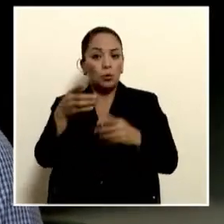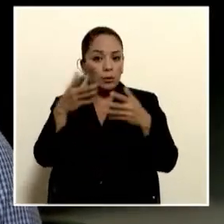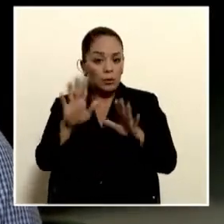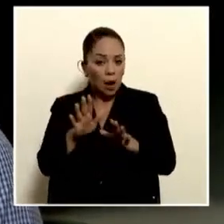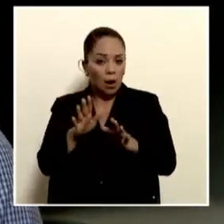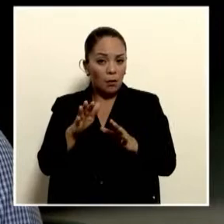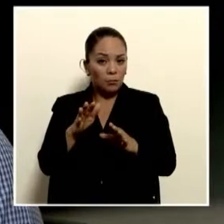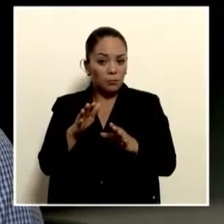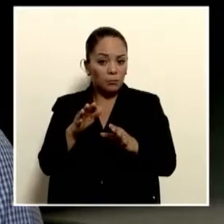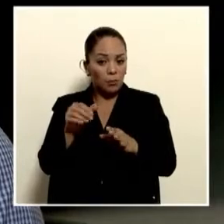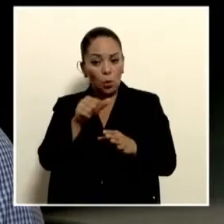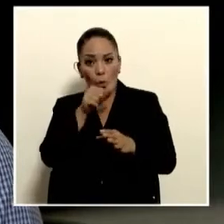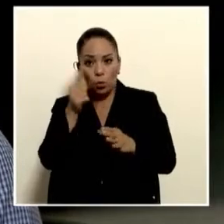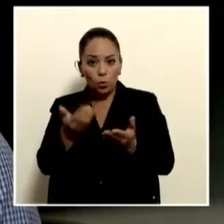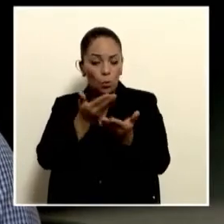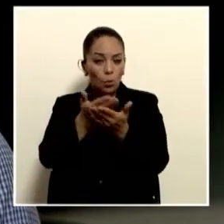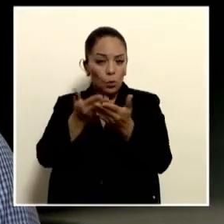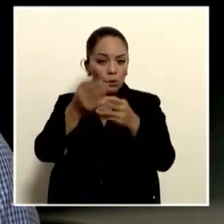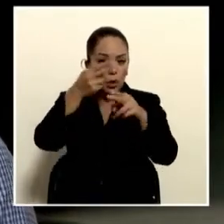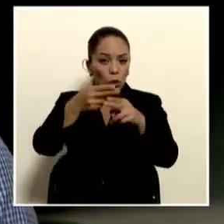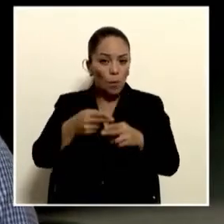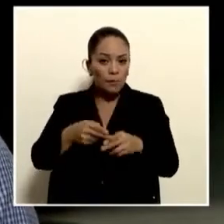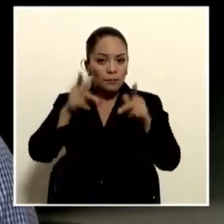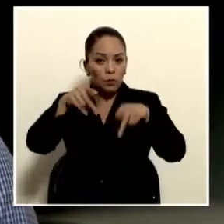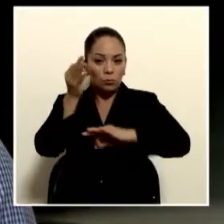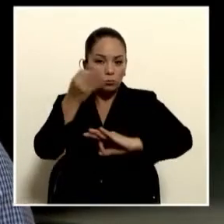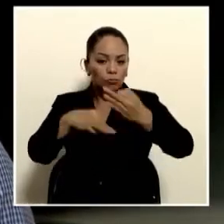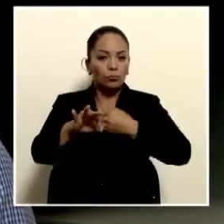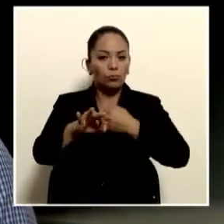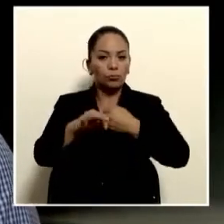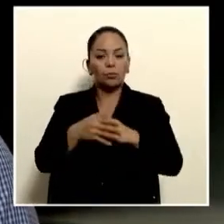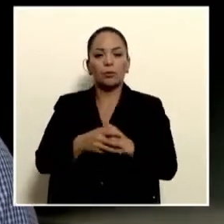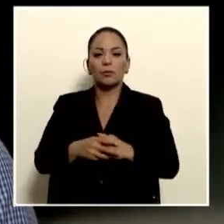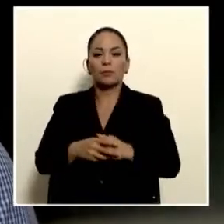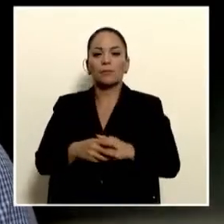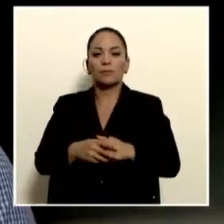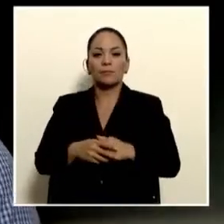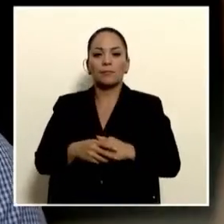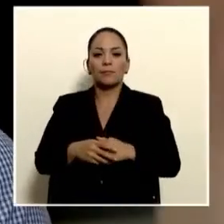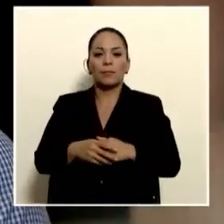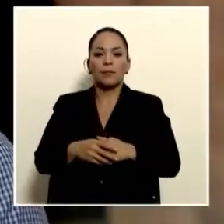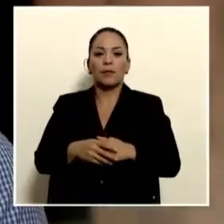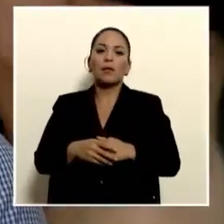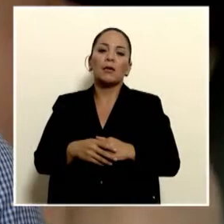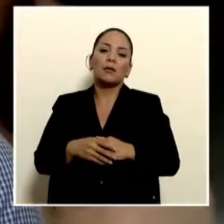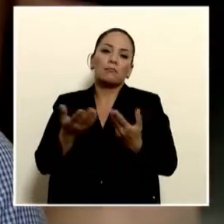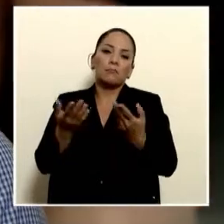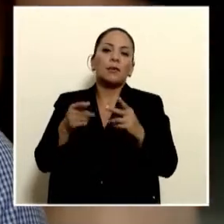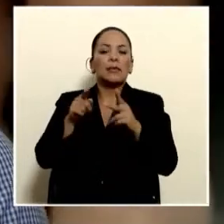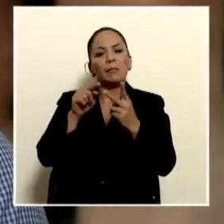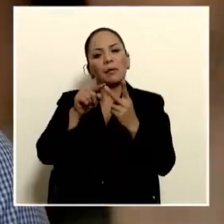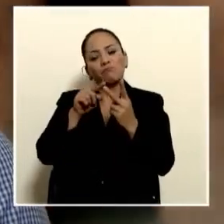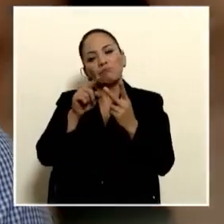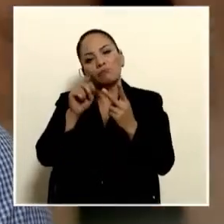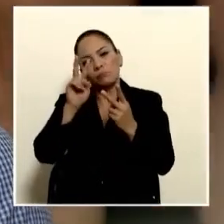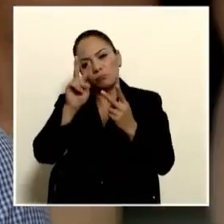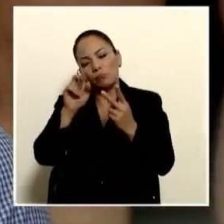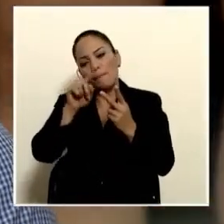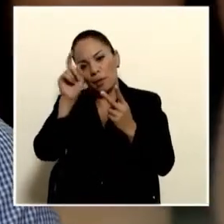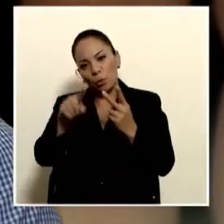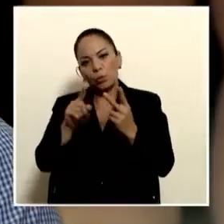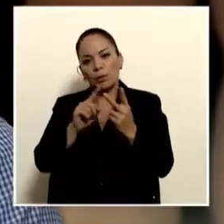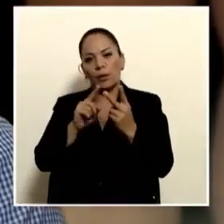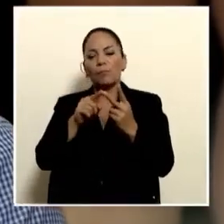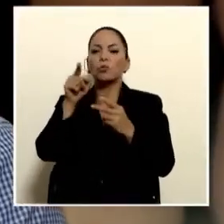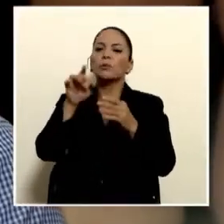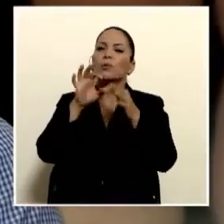nombres de la persona que lo irá a sustituir. Y de repente, si me permite, también otra pregunta que usted